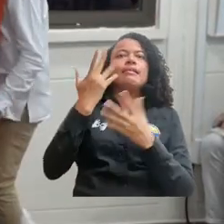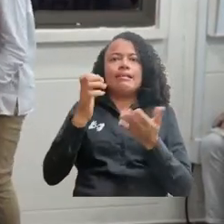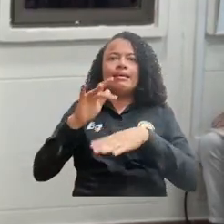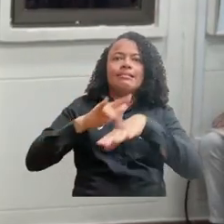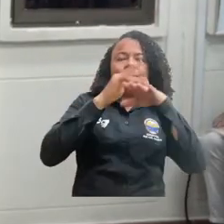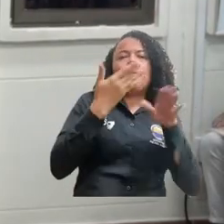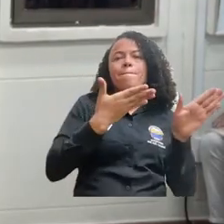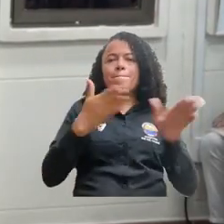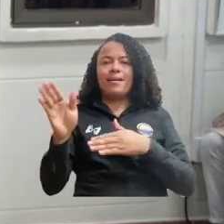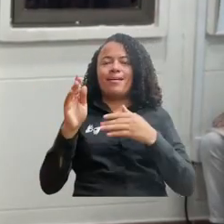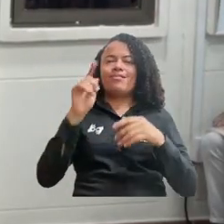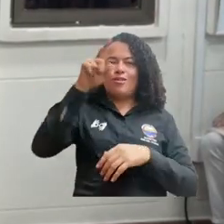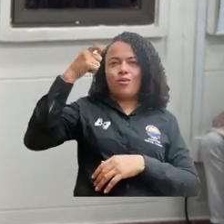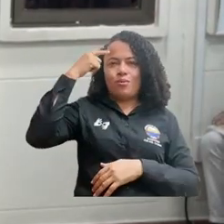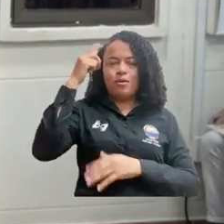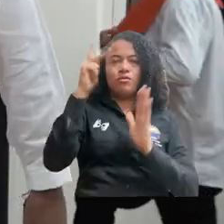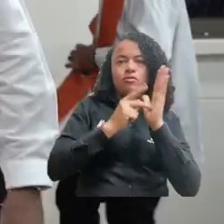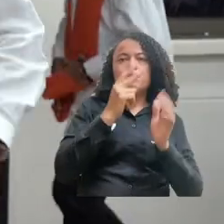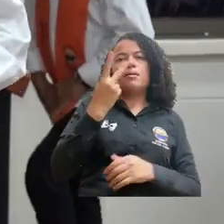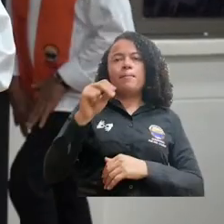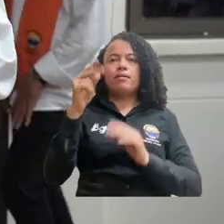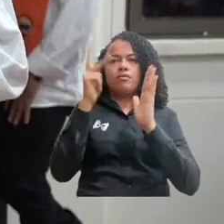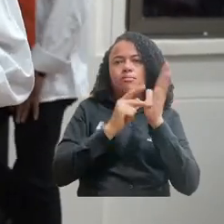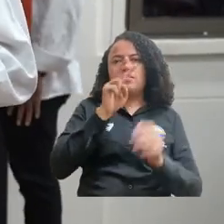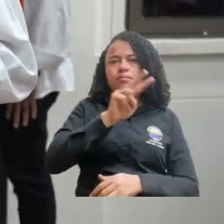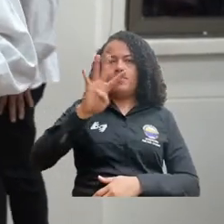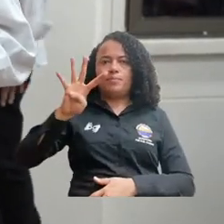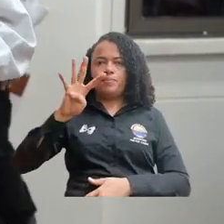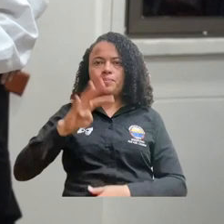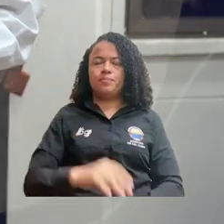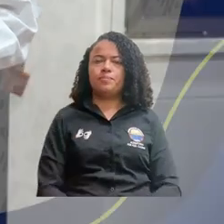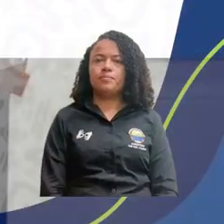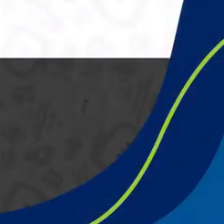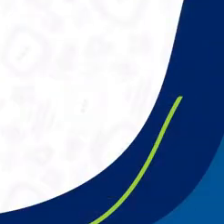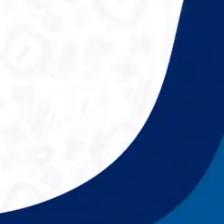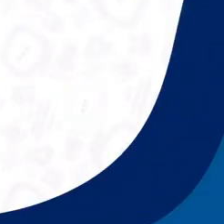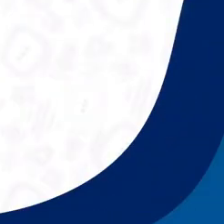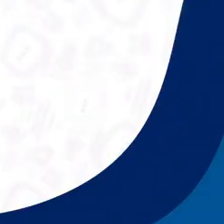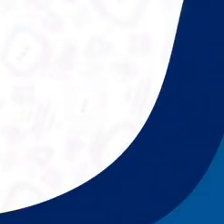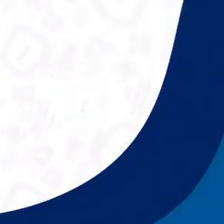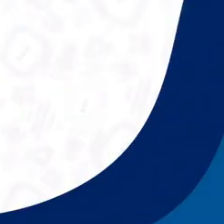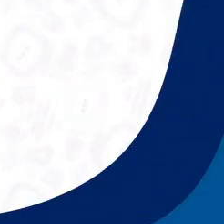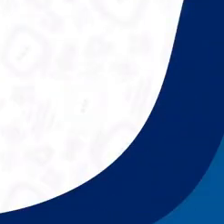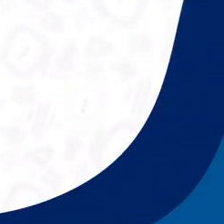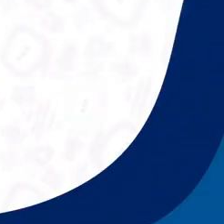por el rector Pablo Vera Salazar desde su plan de gobierno 2020-2024.